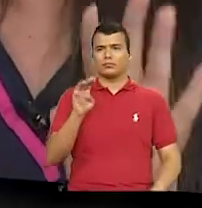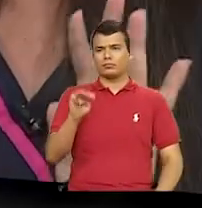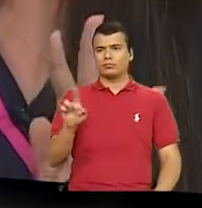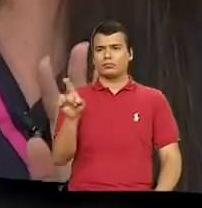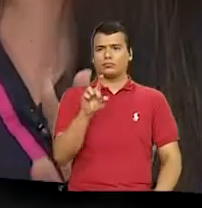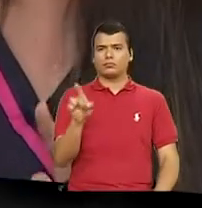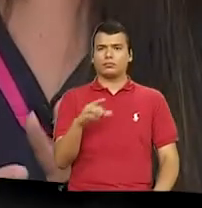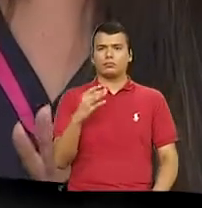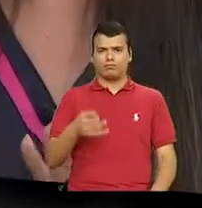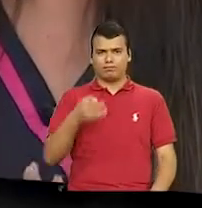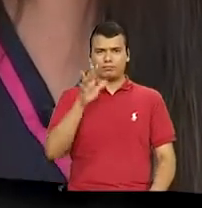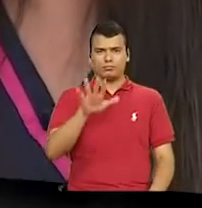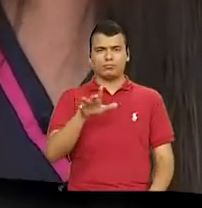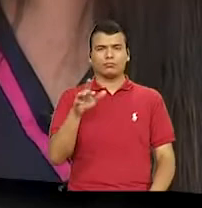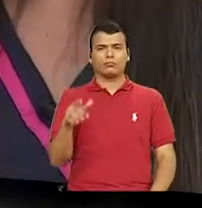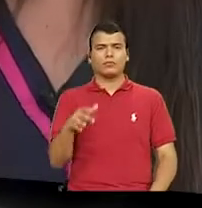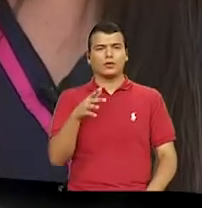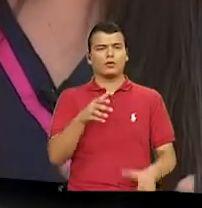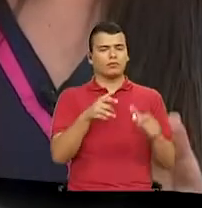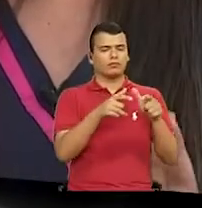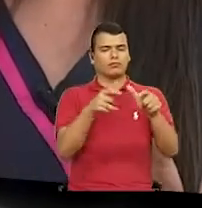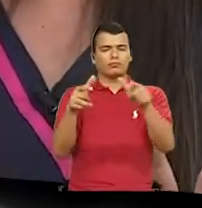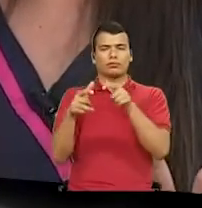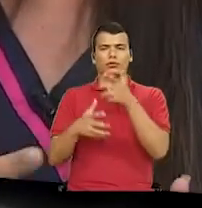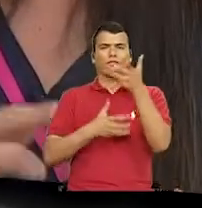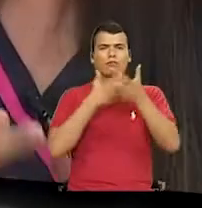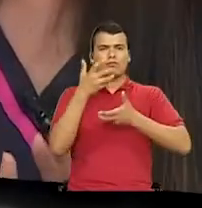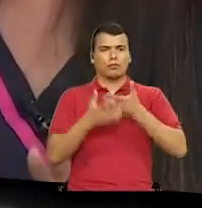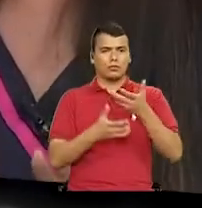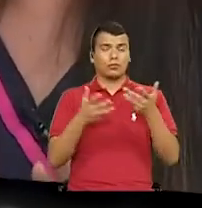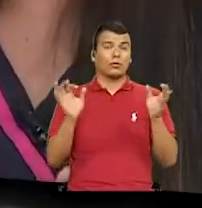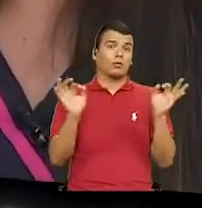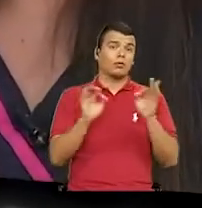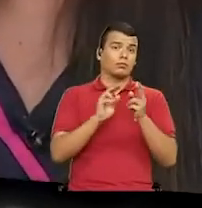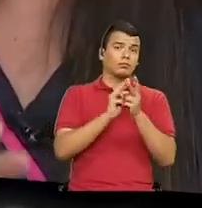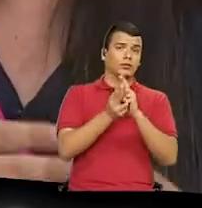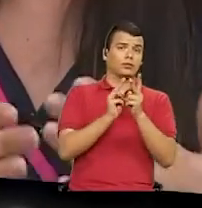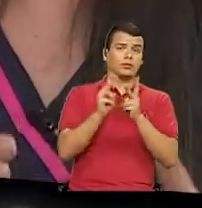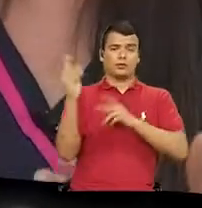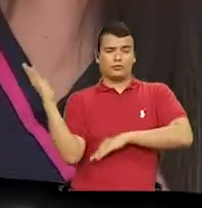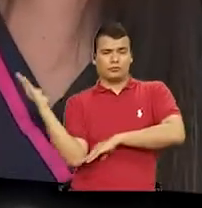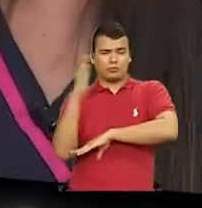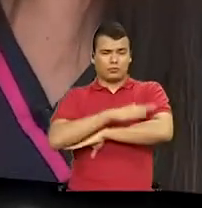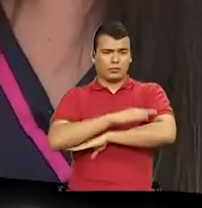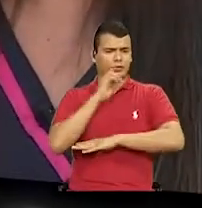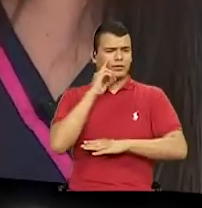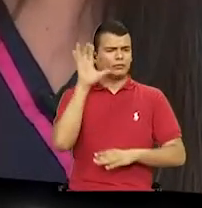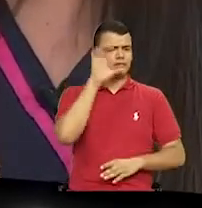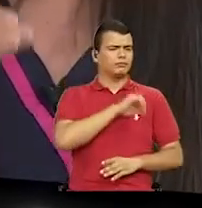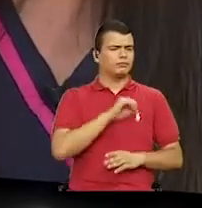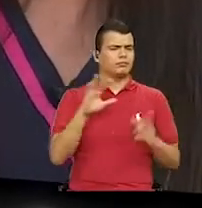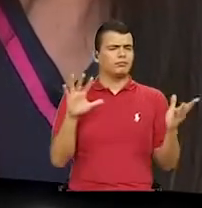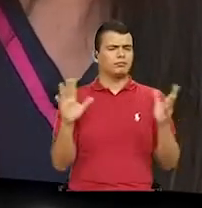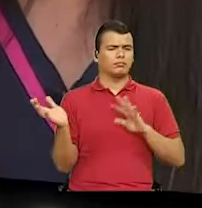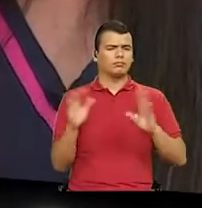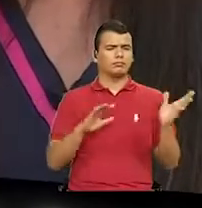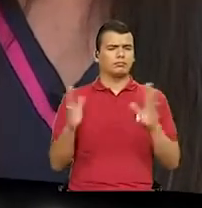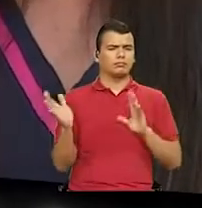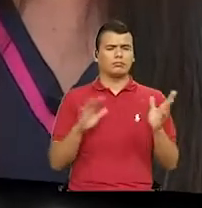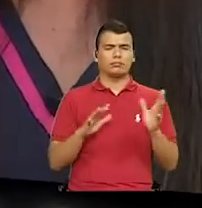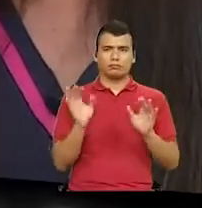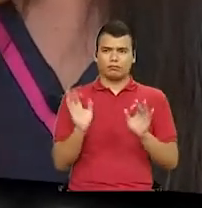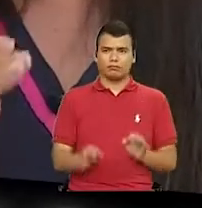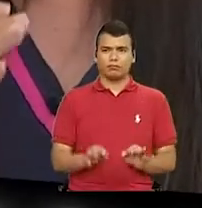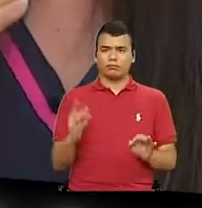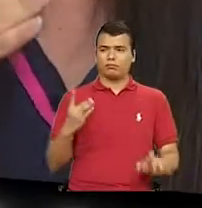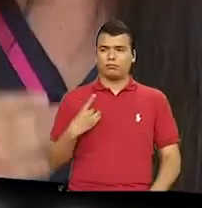debemos consumir 5 porciones de frutas o verduras al día. Eso significa que